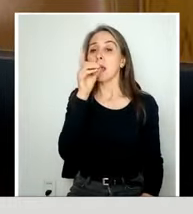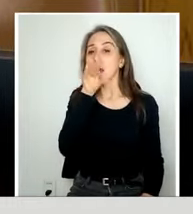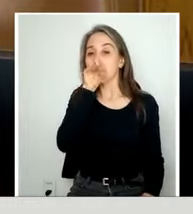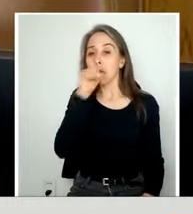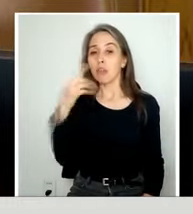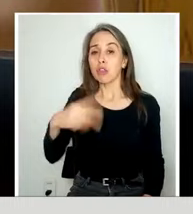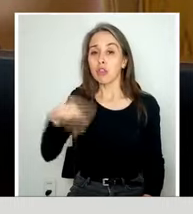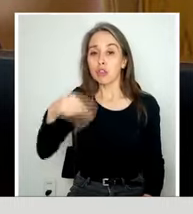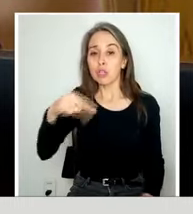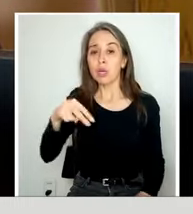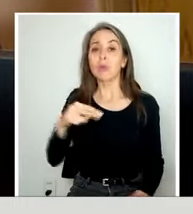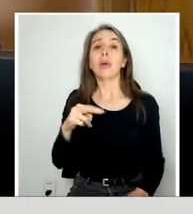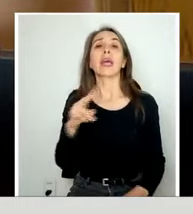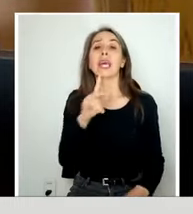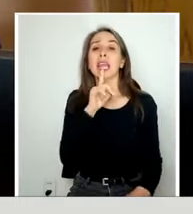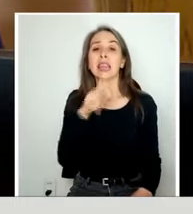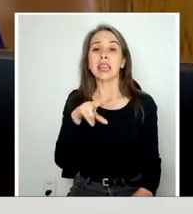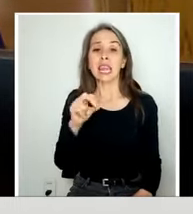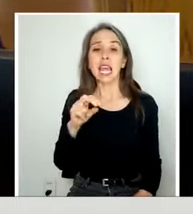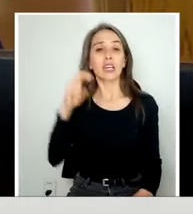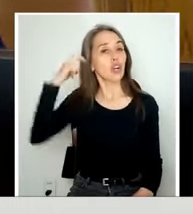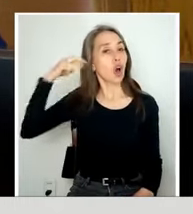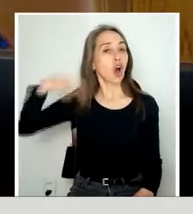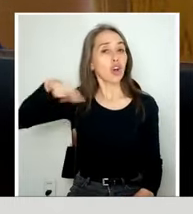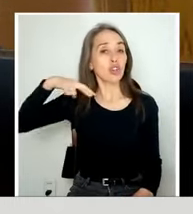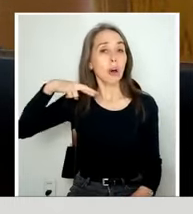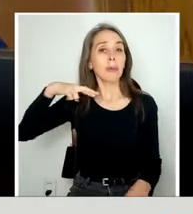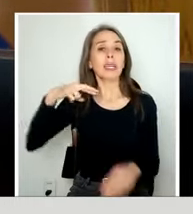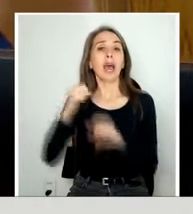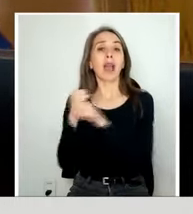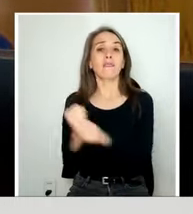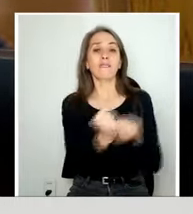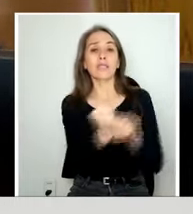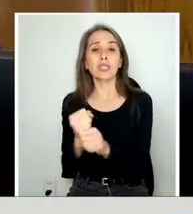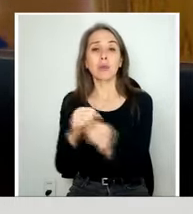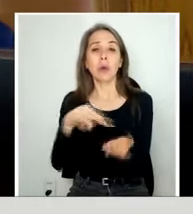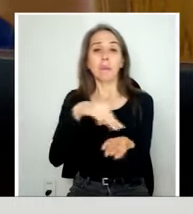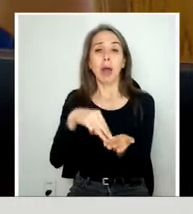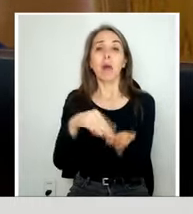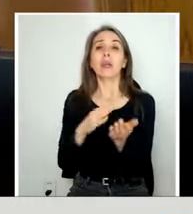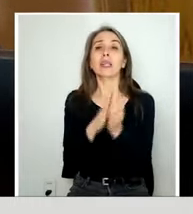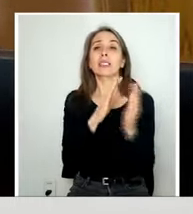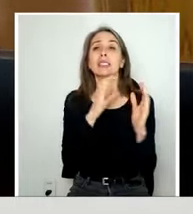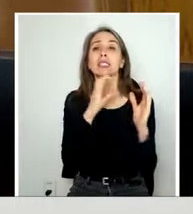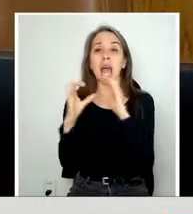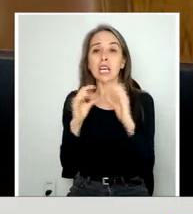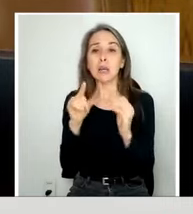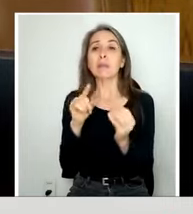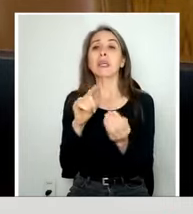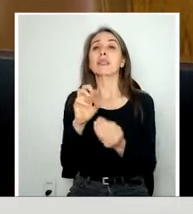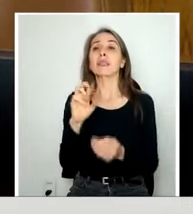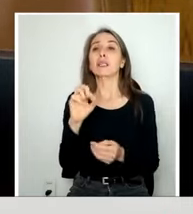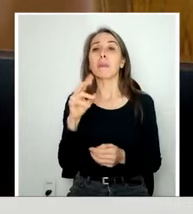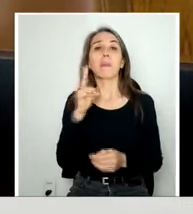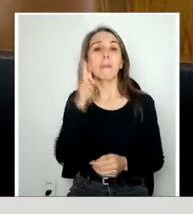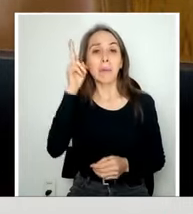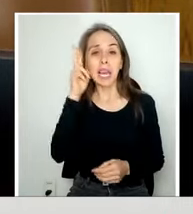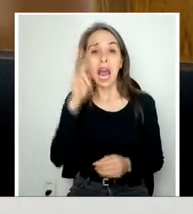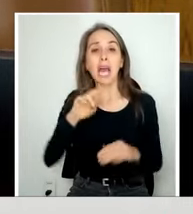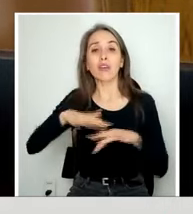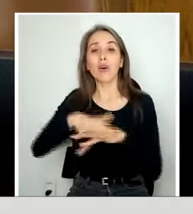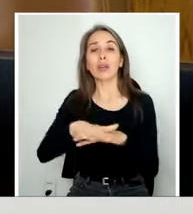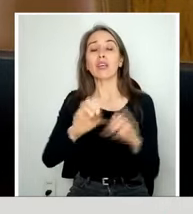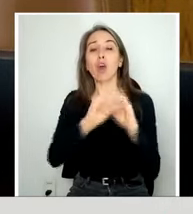teno de curicó michuquén maule San Clemente pelarco pencahue río claro de los distintos